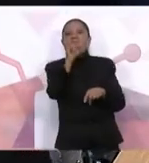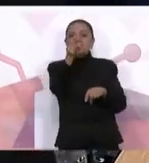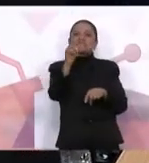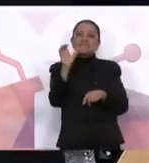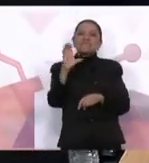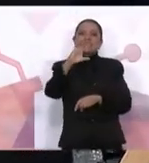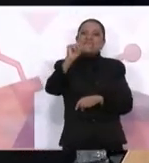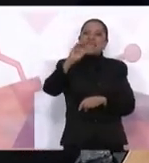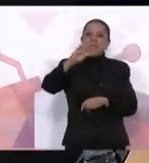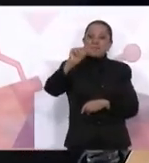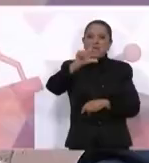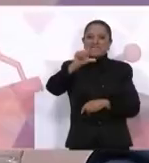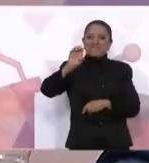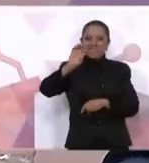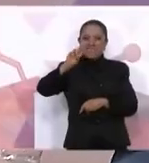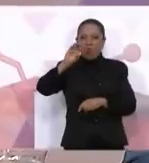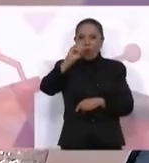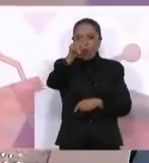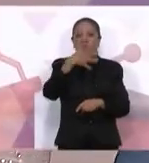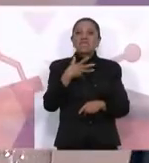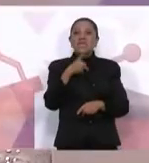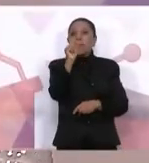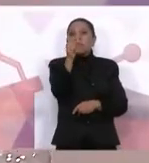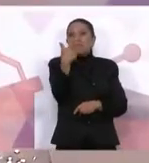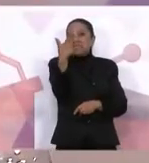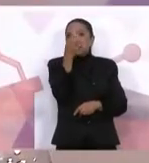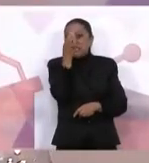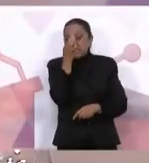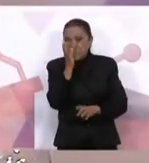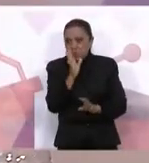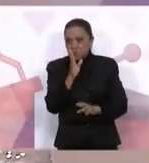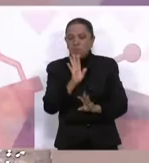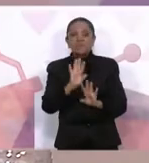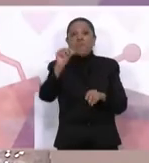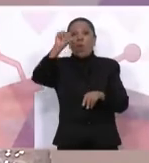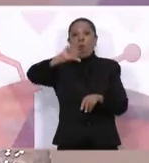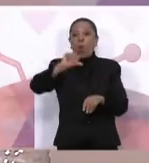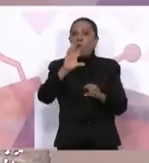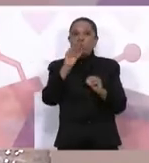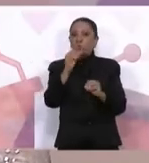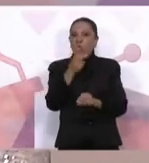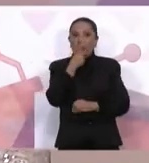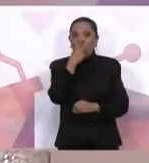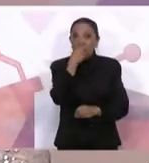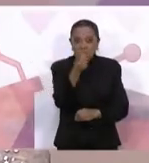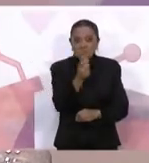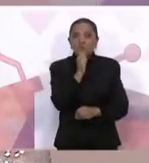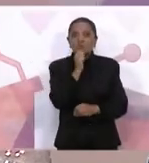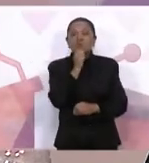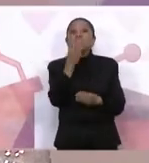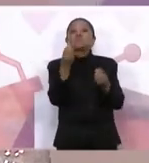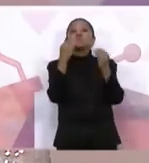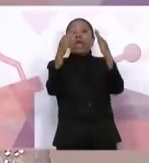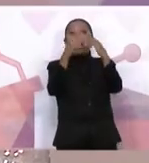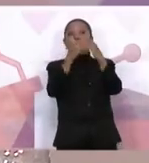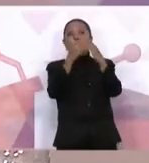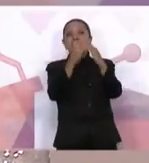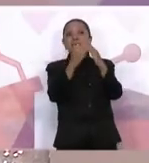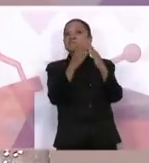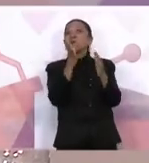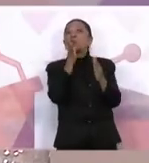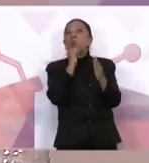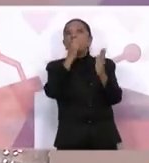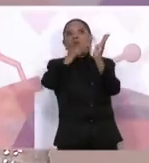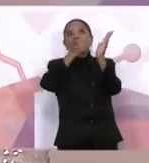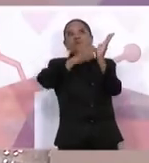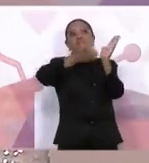acción nacional y movimientos que a lo que no hemos comentado es que hoy muchas viviendas no han podido ser reconstruidas porque no están regularizadas la propiedad